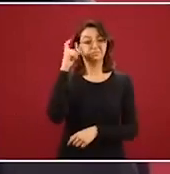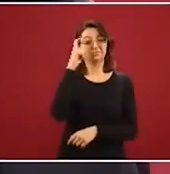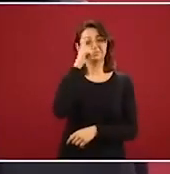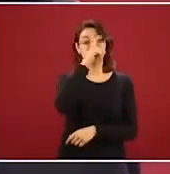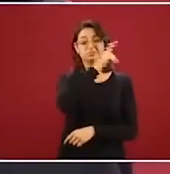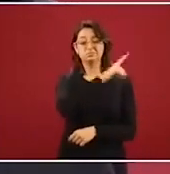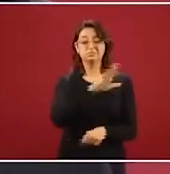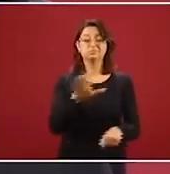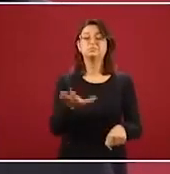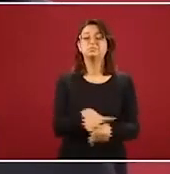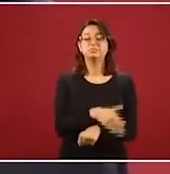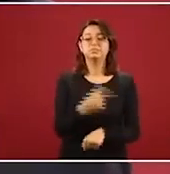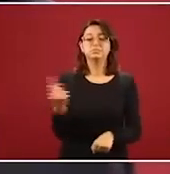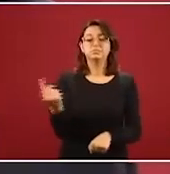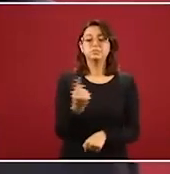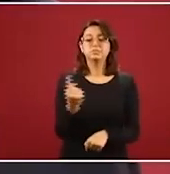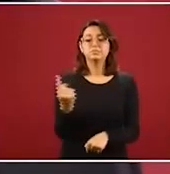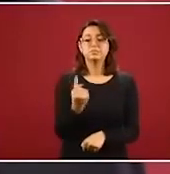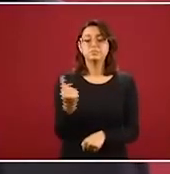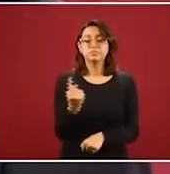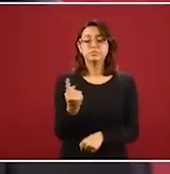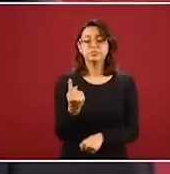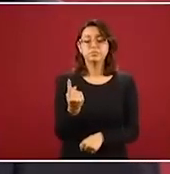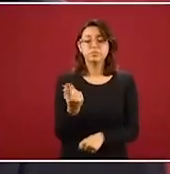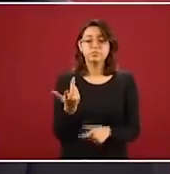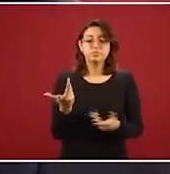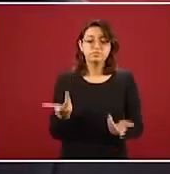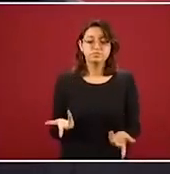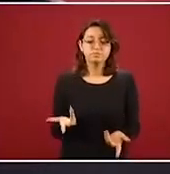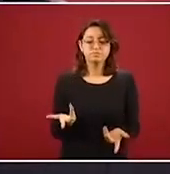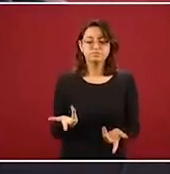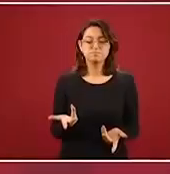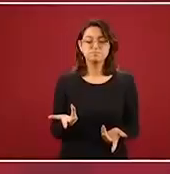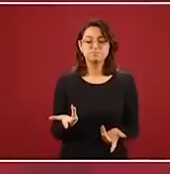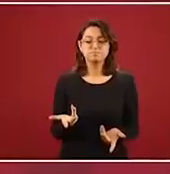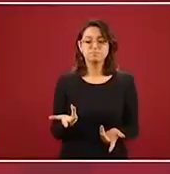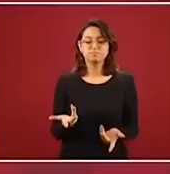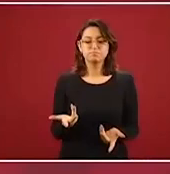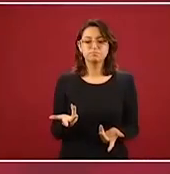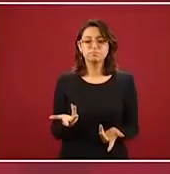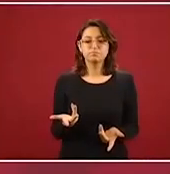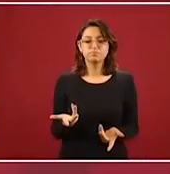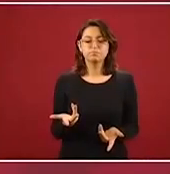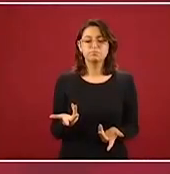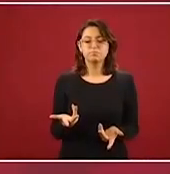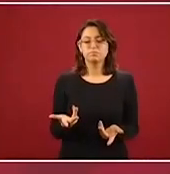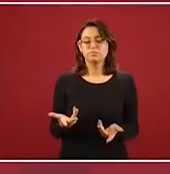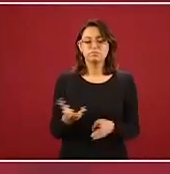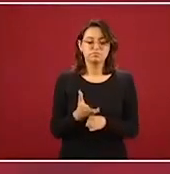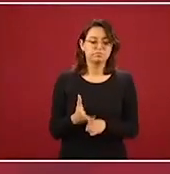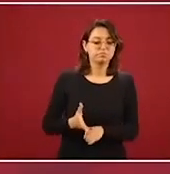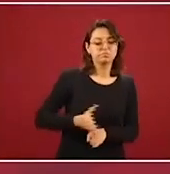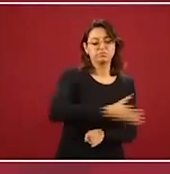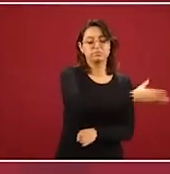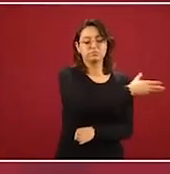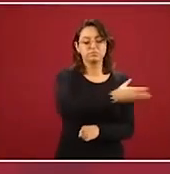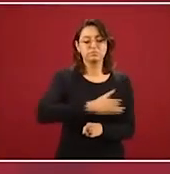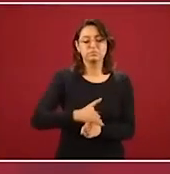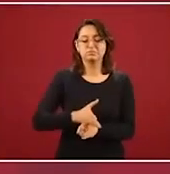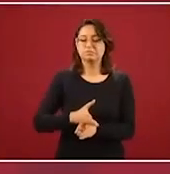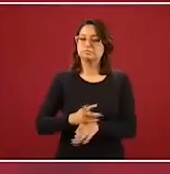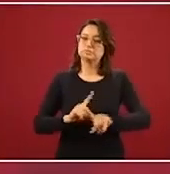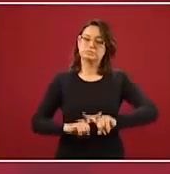no era el que estamos, desde luego, implantando. Era